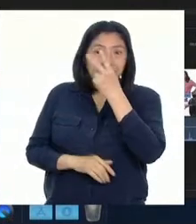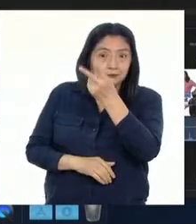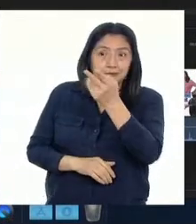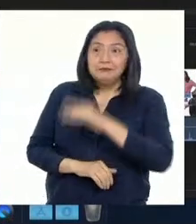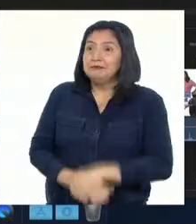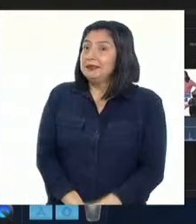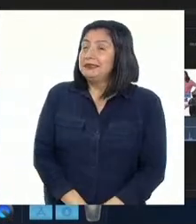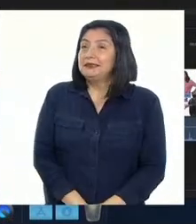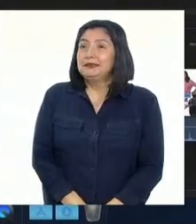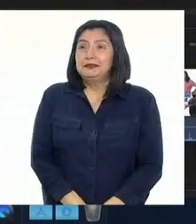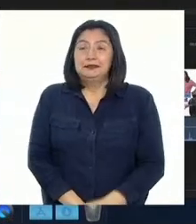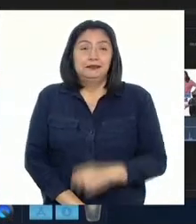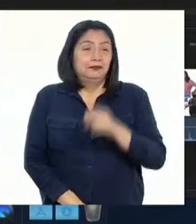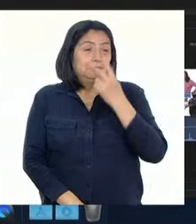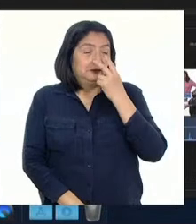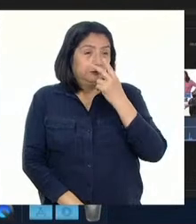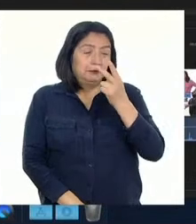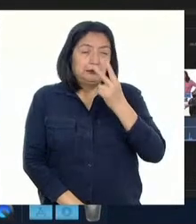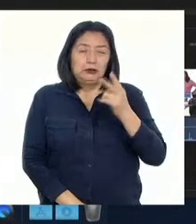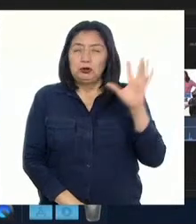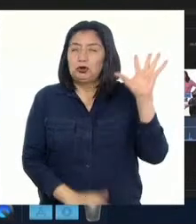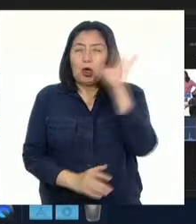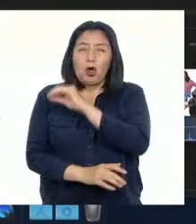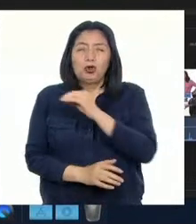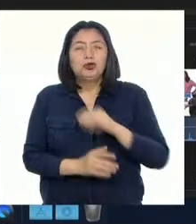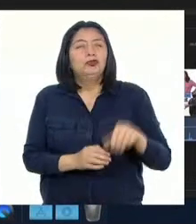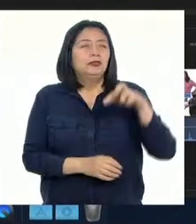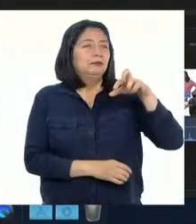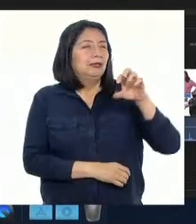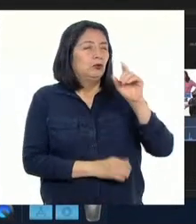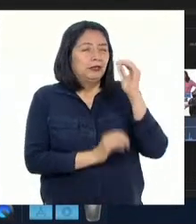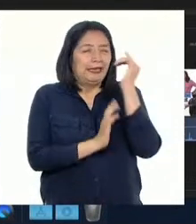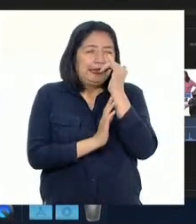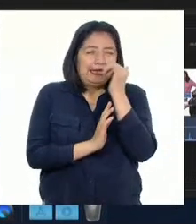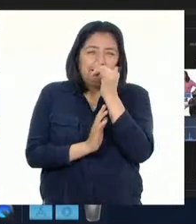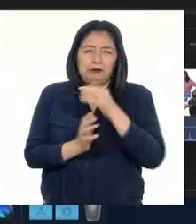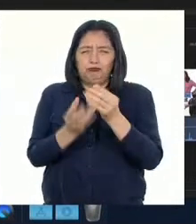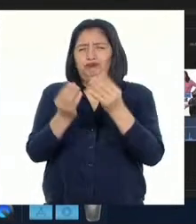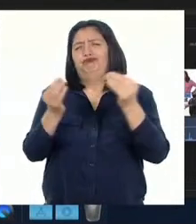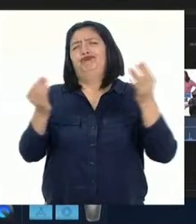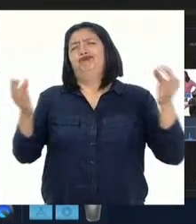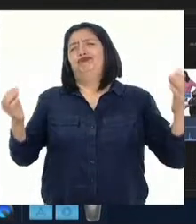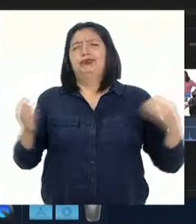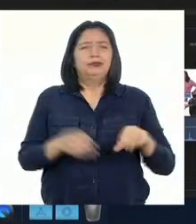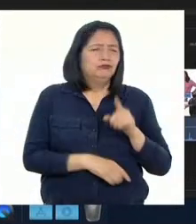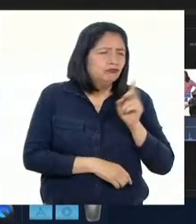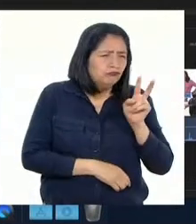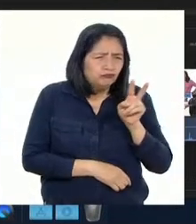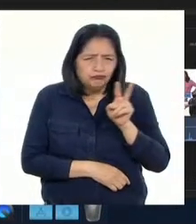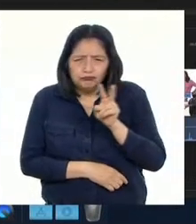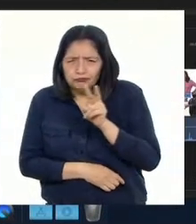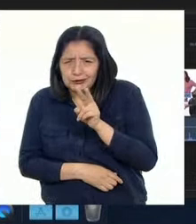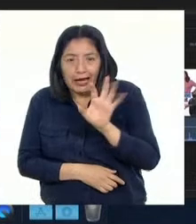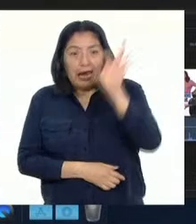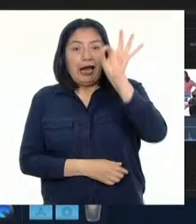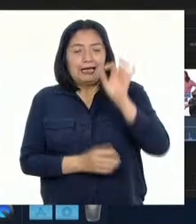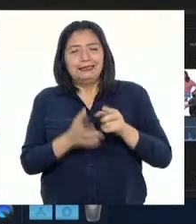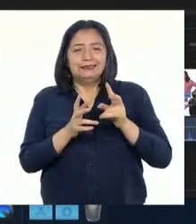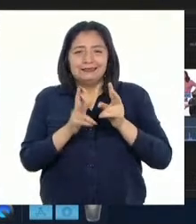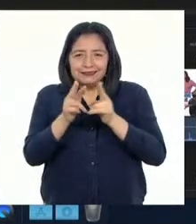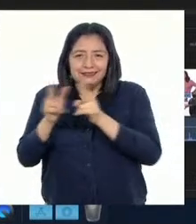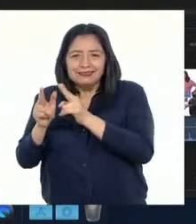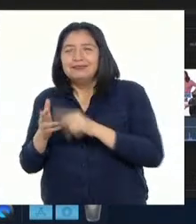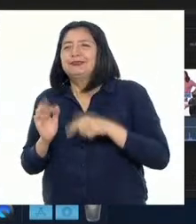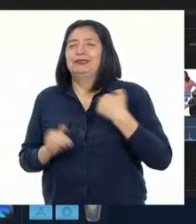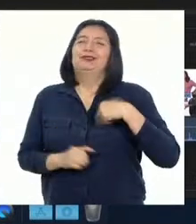lo hacen! Ellos observan todo lo que Paola ha grabado. ¡Es un montón! Y eligen los mejores momentos para que